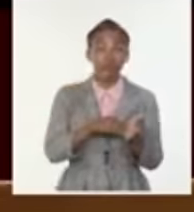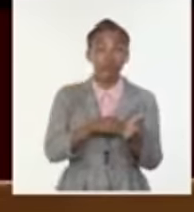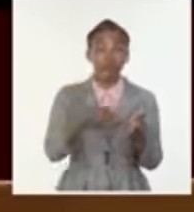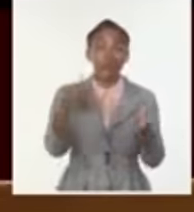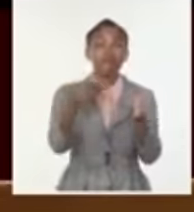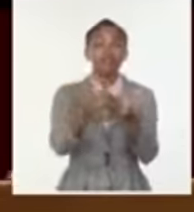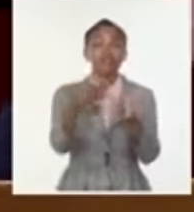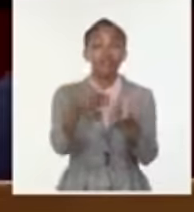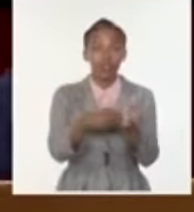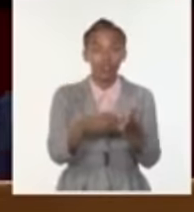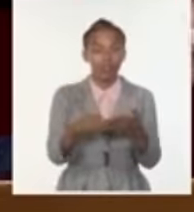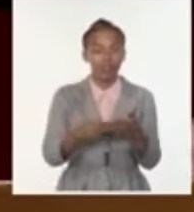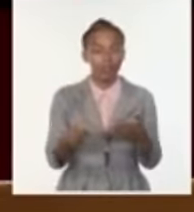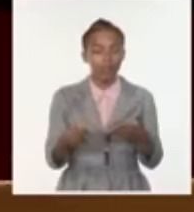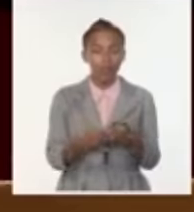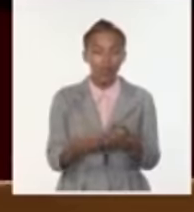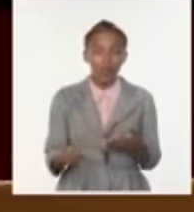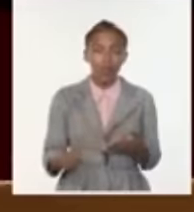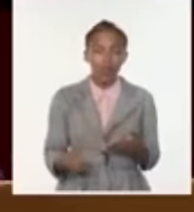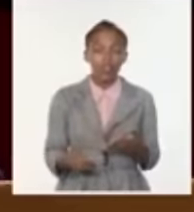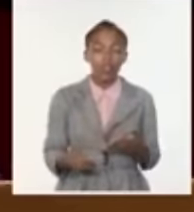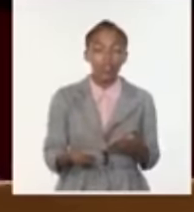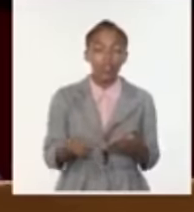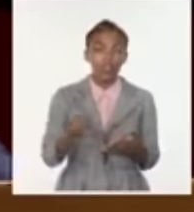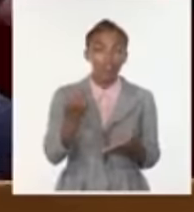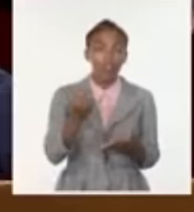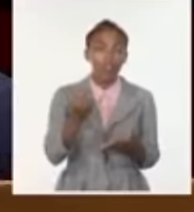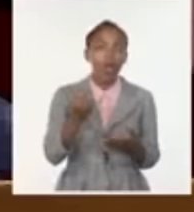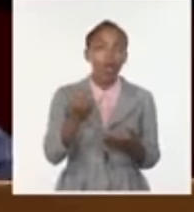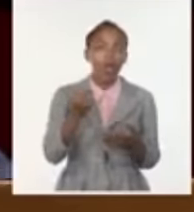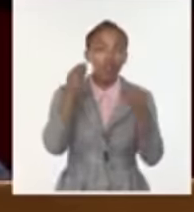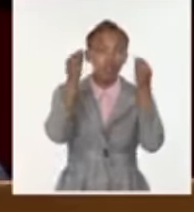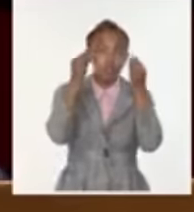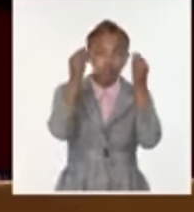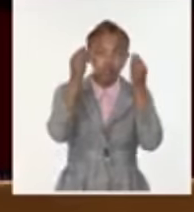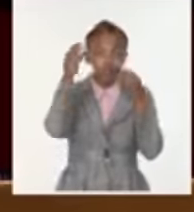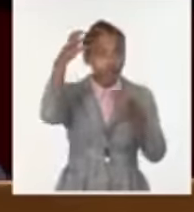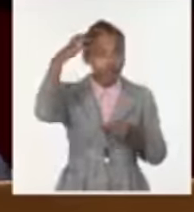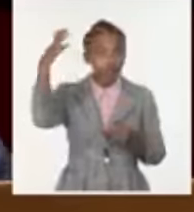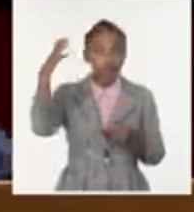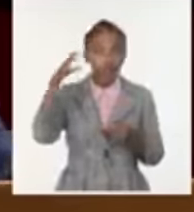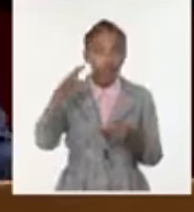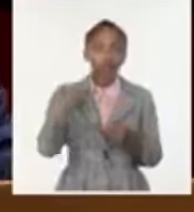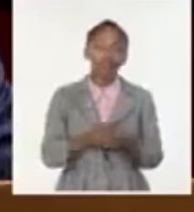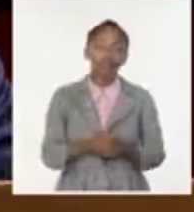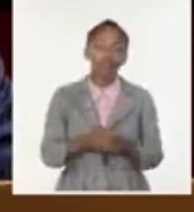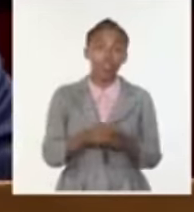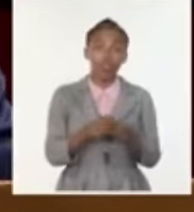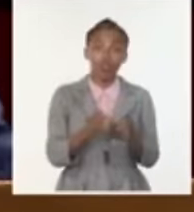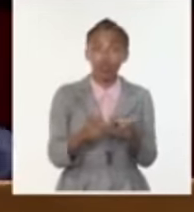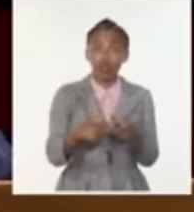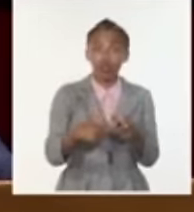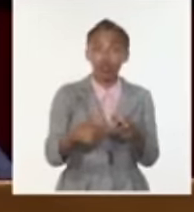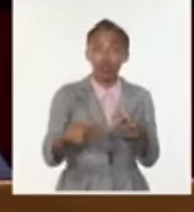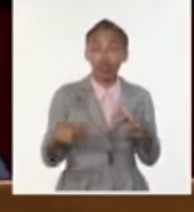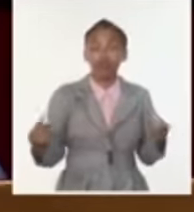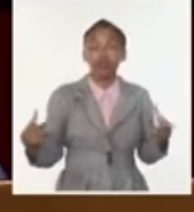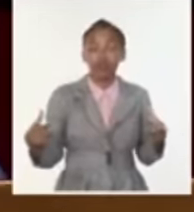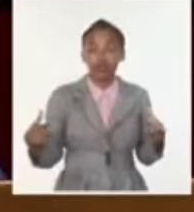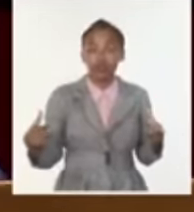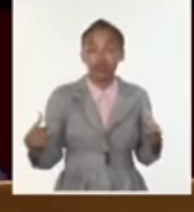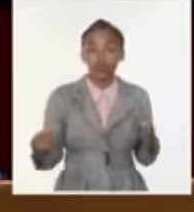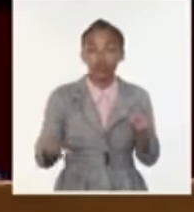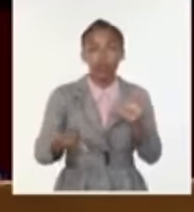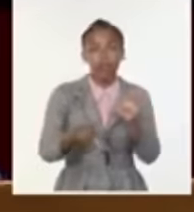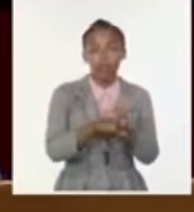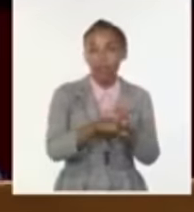2.000 millones de dólares que antes eran controlados por el Estado, se han expandido en ese mercado, parte legal y parte